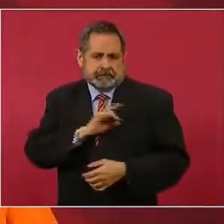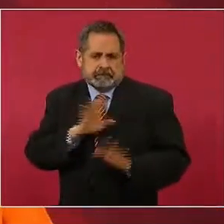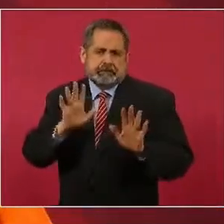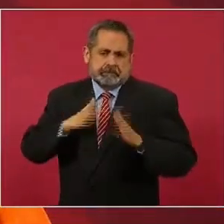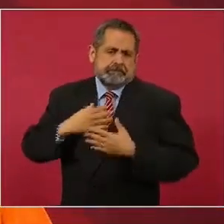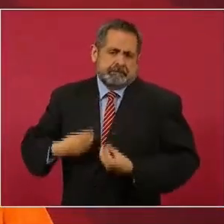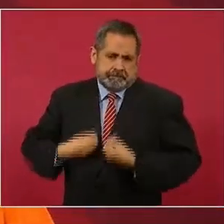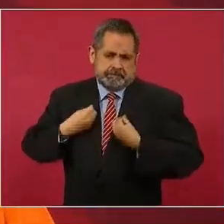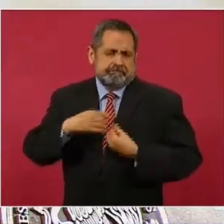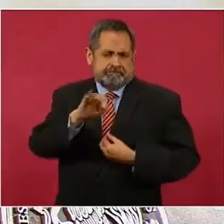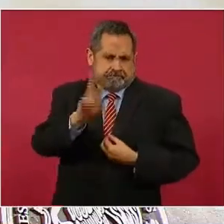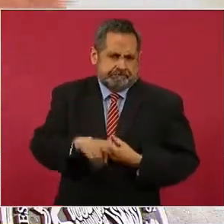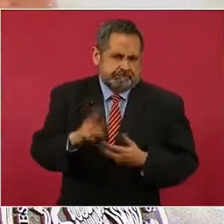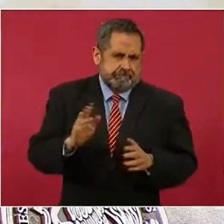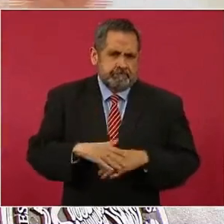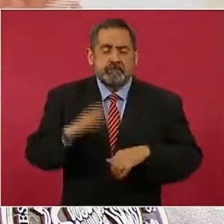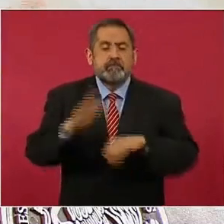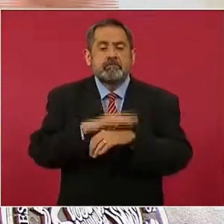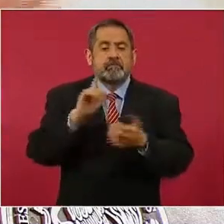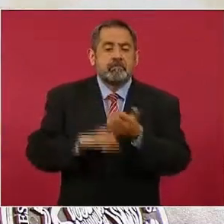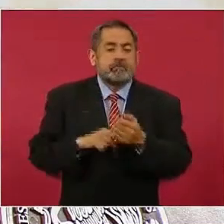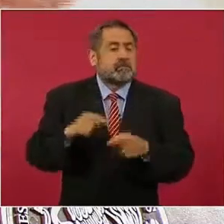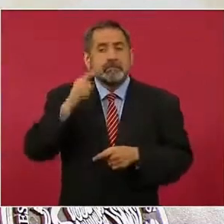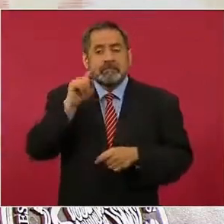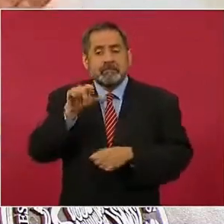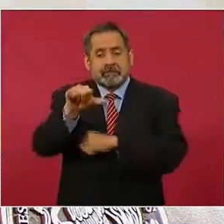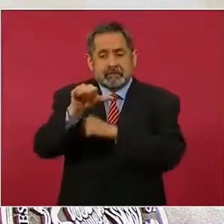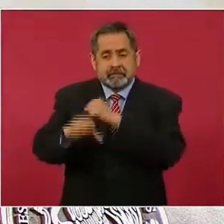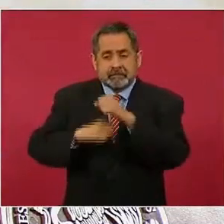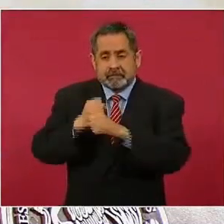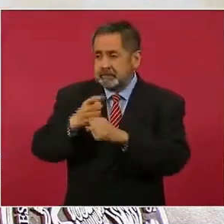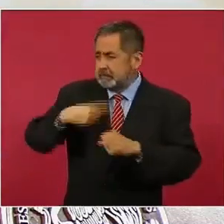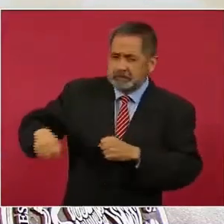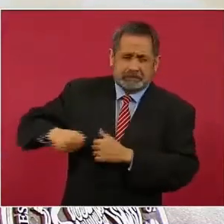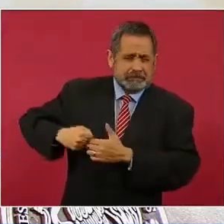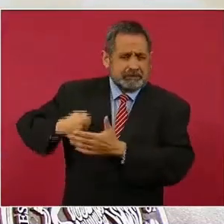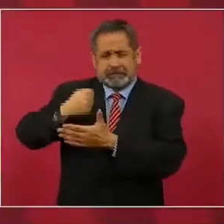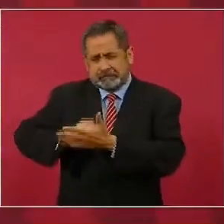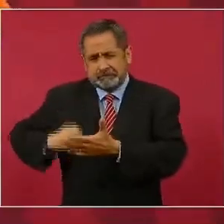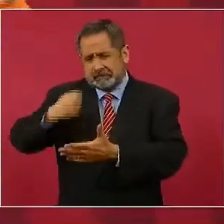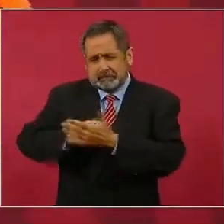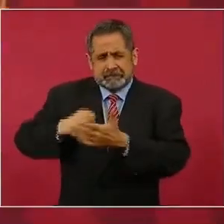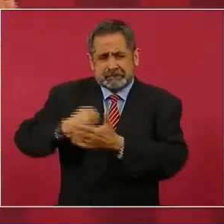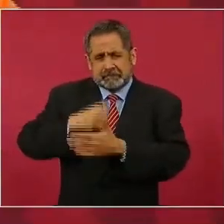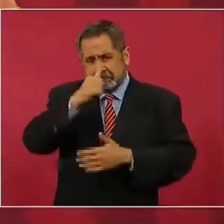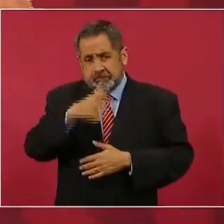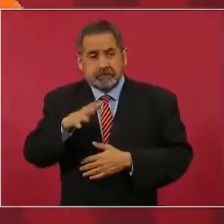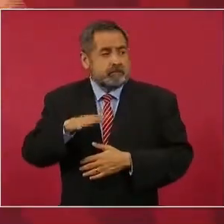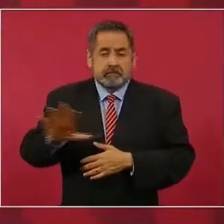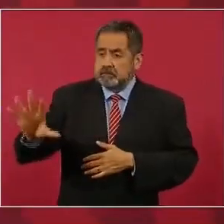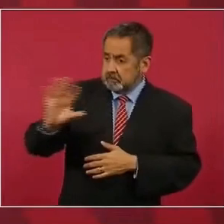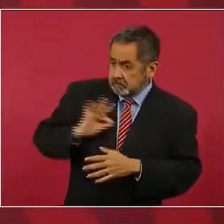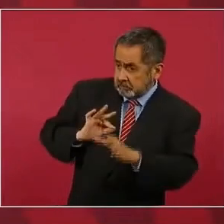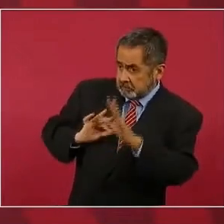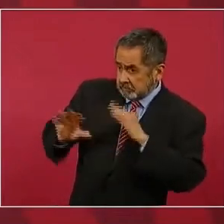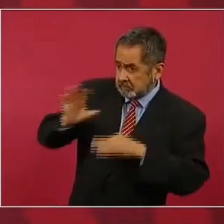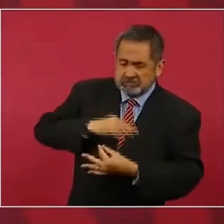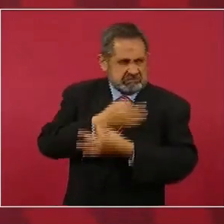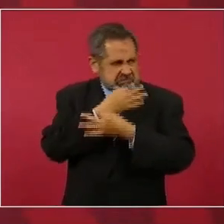vida, porque tenemos más de 16 años luchando. Somos la voz de todos los